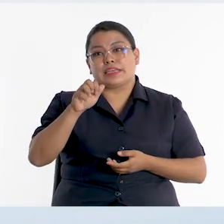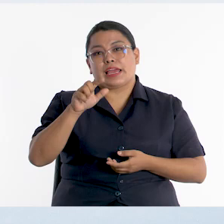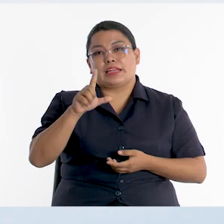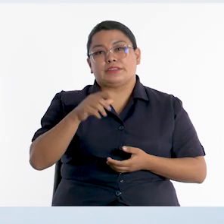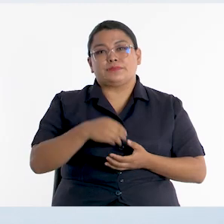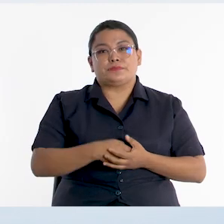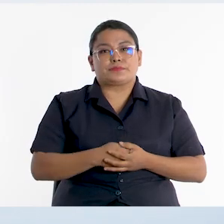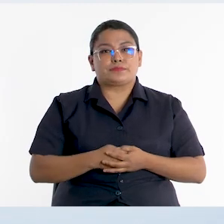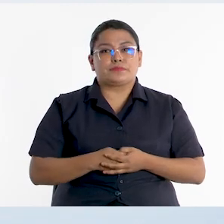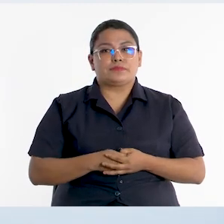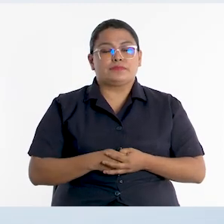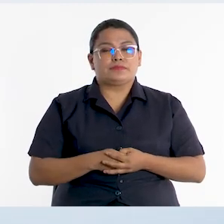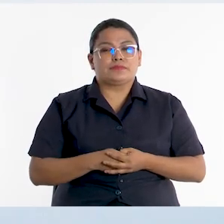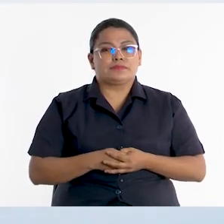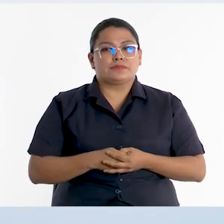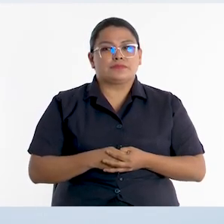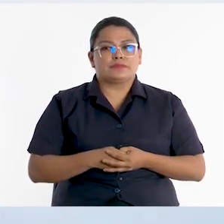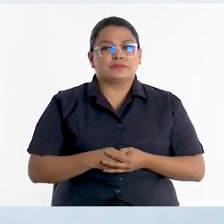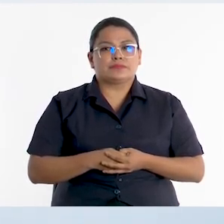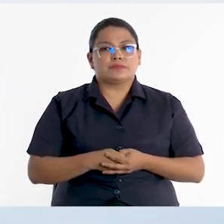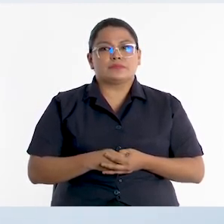vertical.